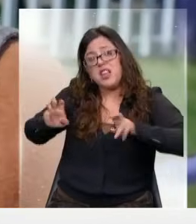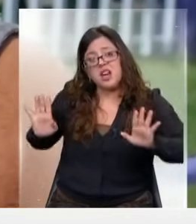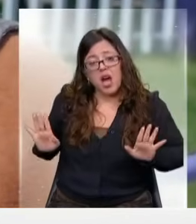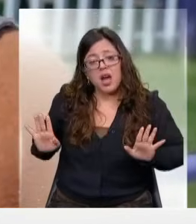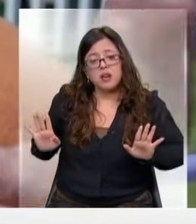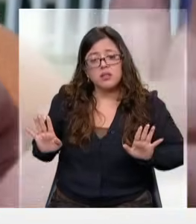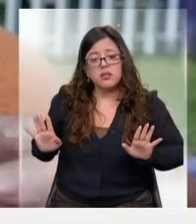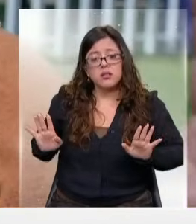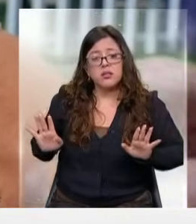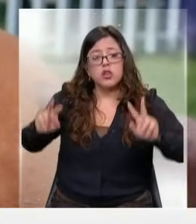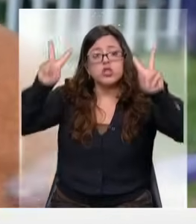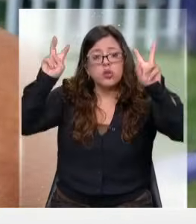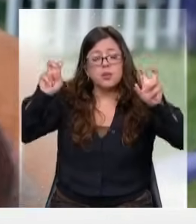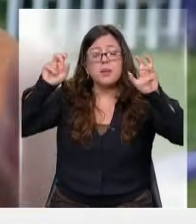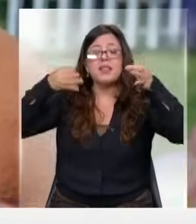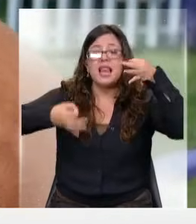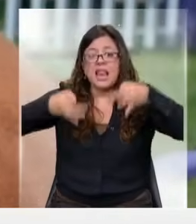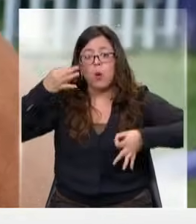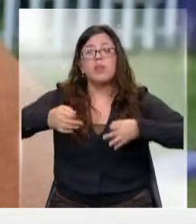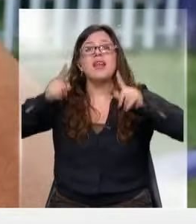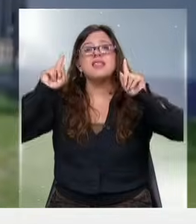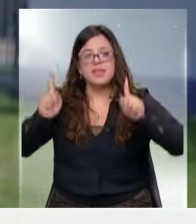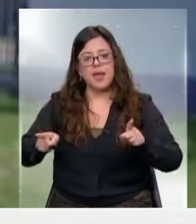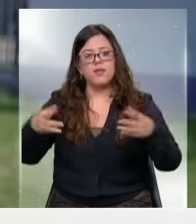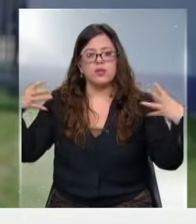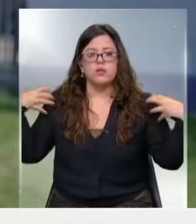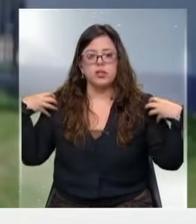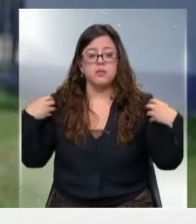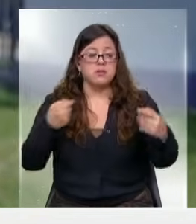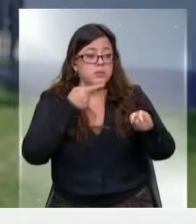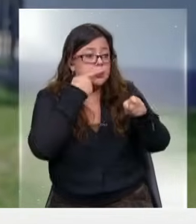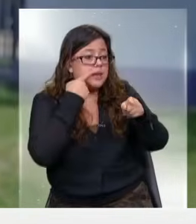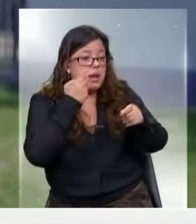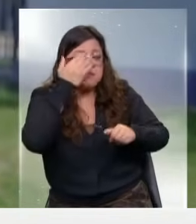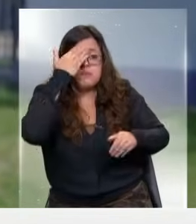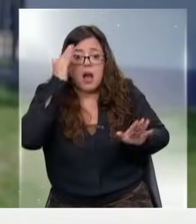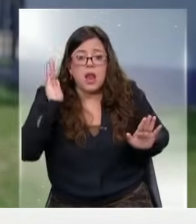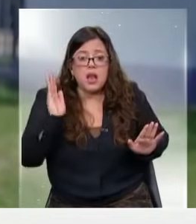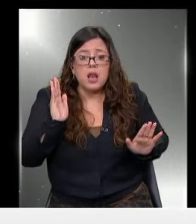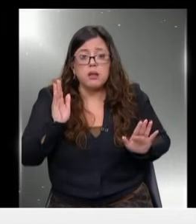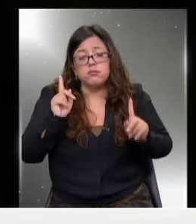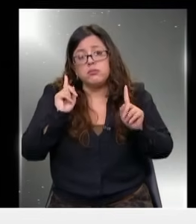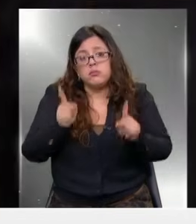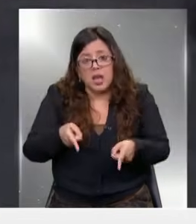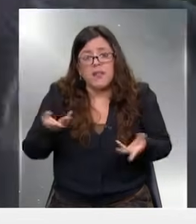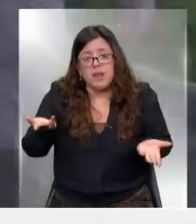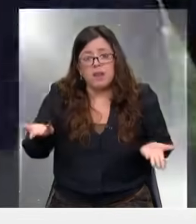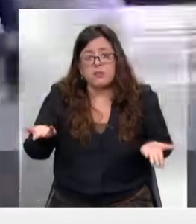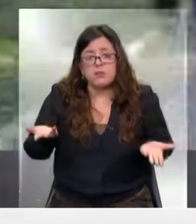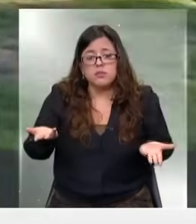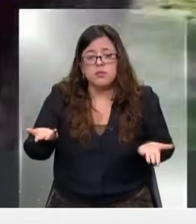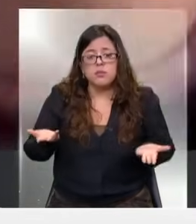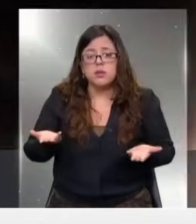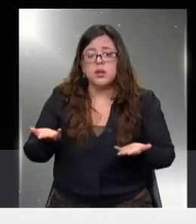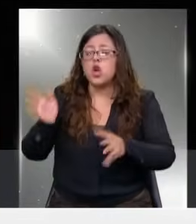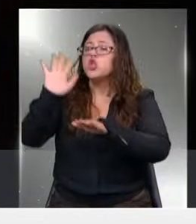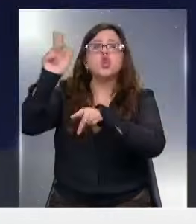que se supone que la justicia haga justicia. Si él ha hecho algo malo, que lo pague.